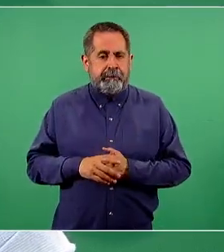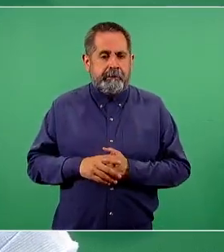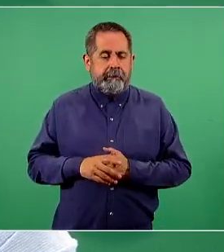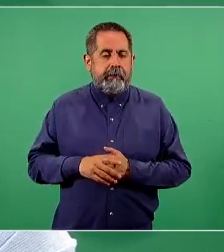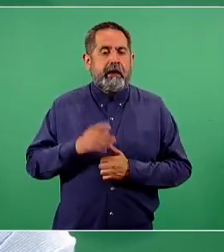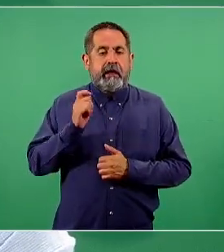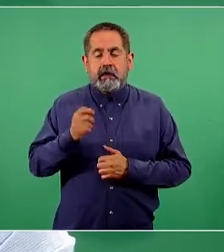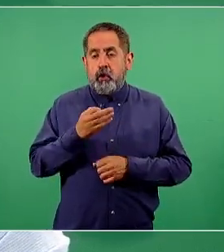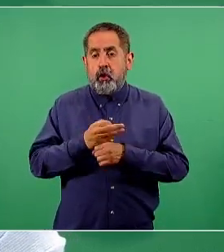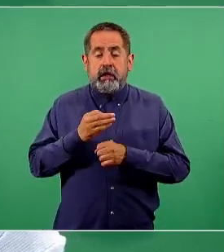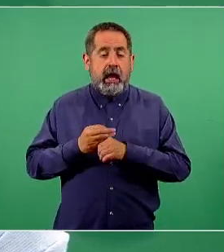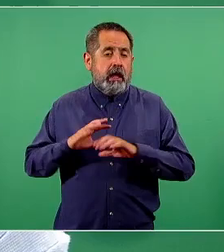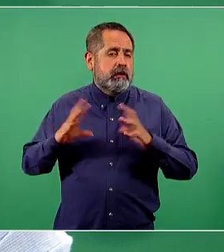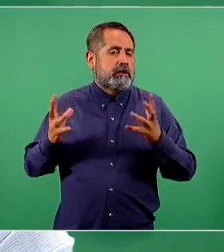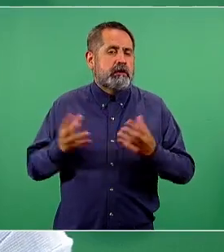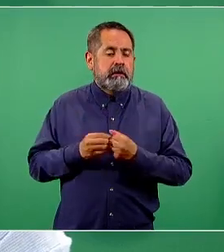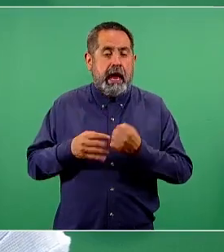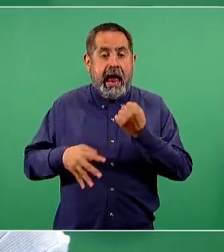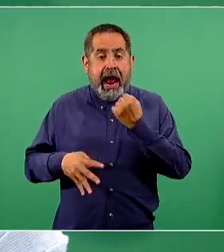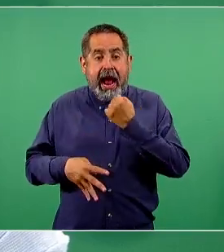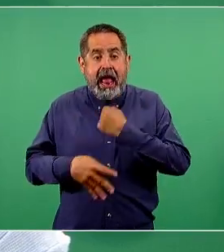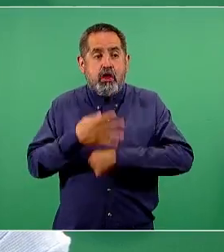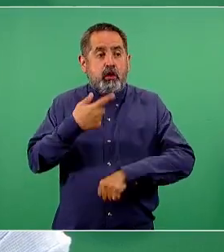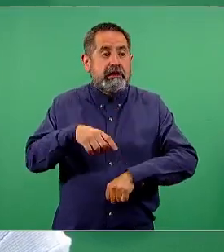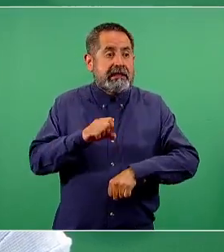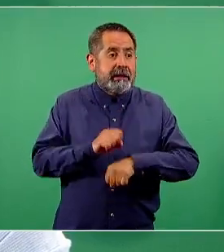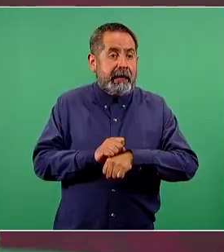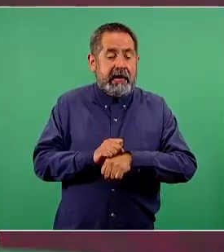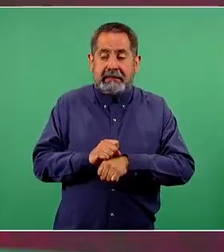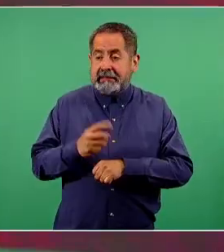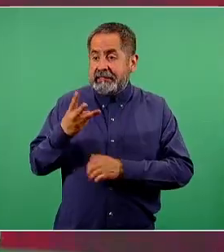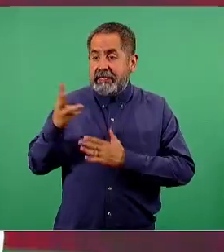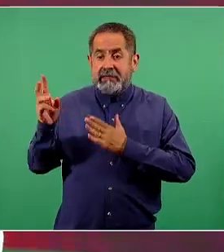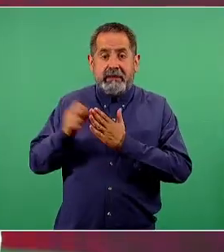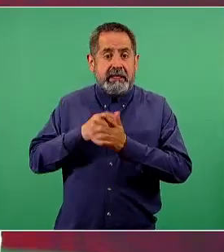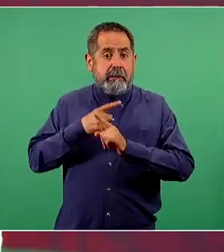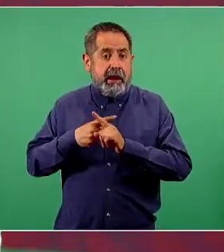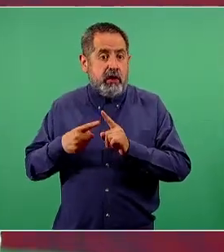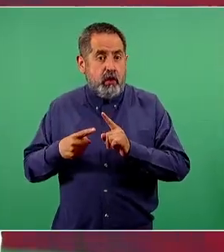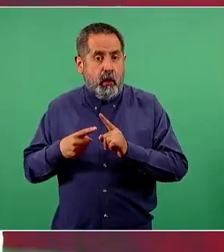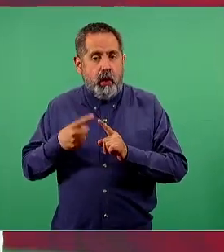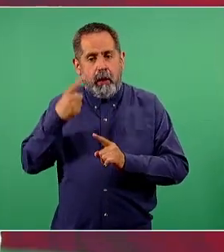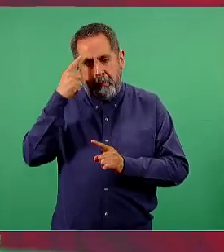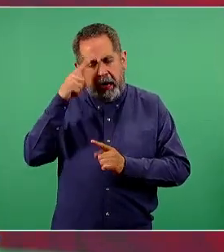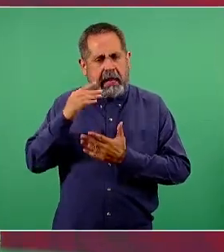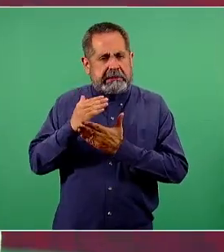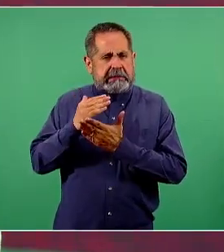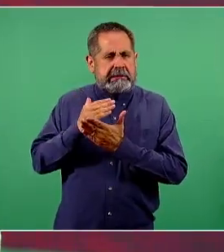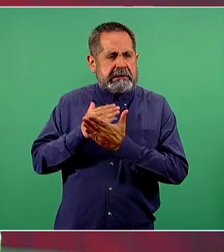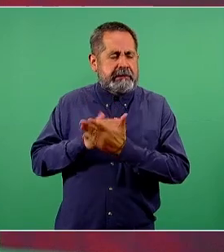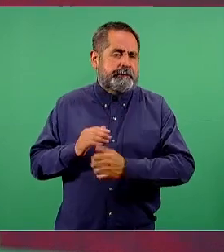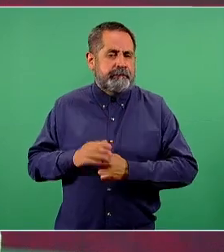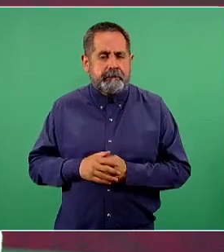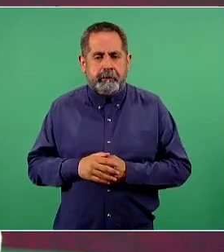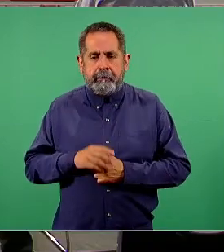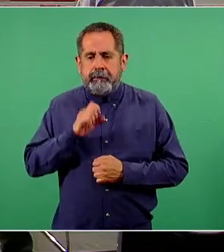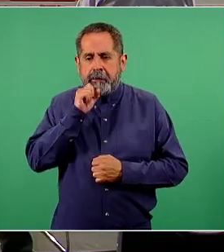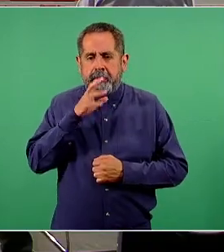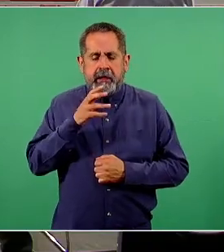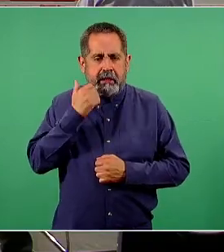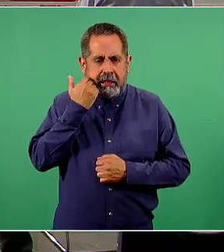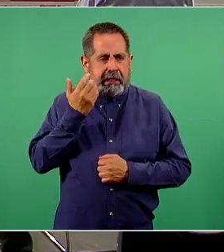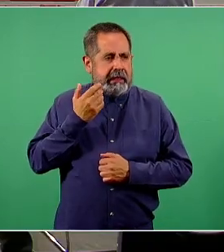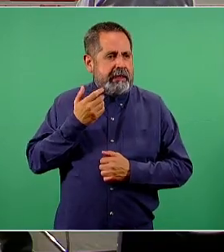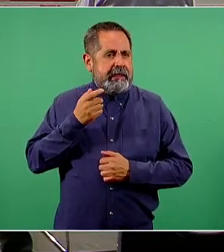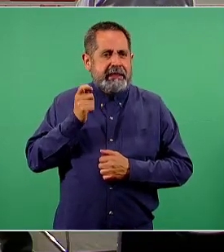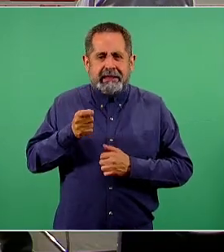momento llevamos estos 14 semanas, 3 meses y medio en reducción de la epidemia. Y por el otro lado, que seguimos